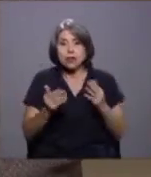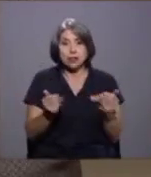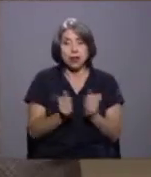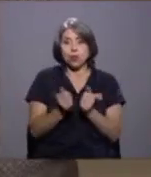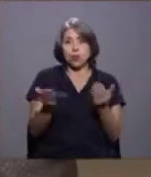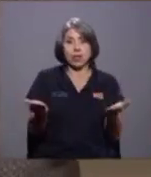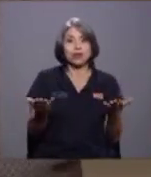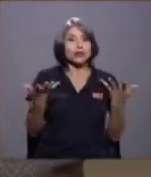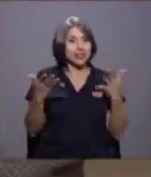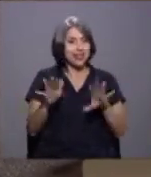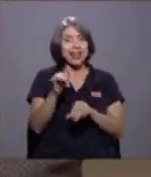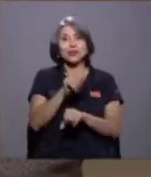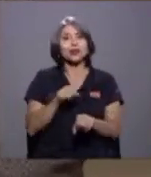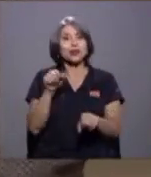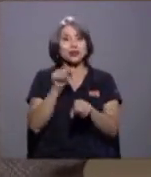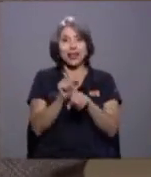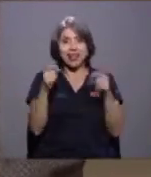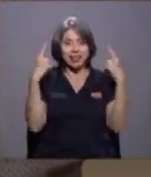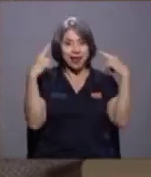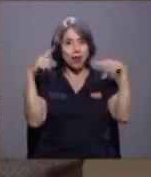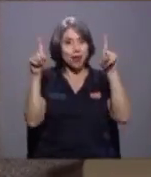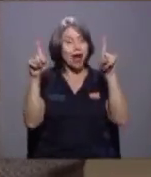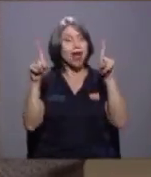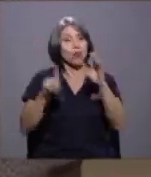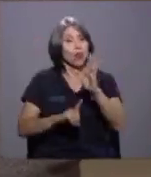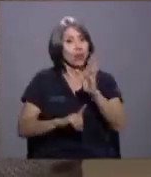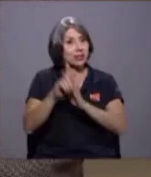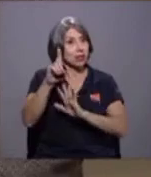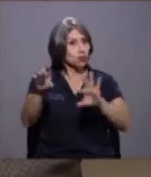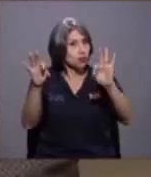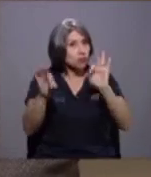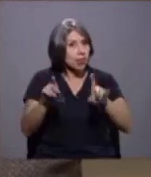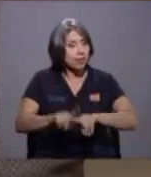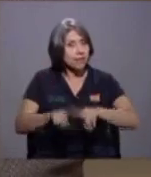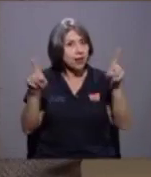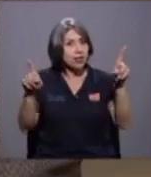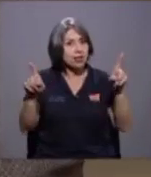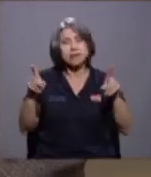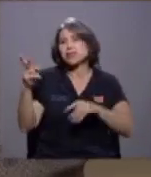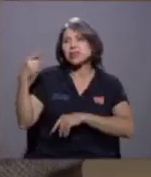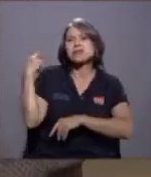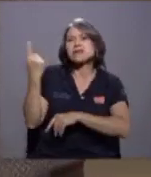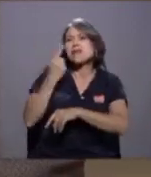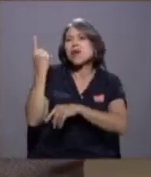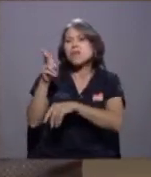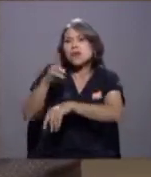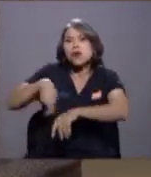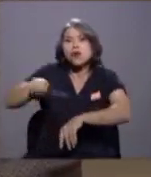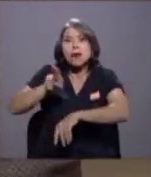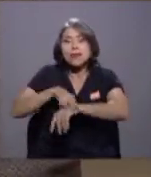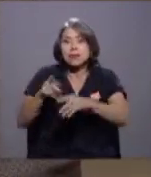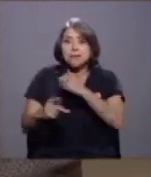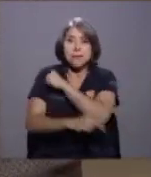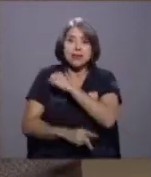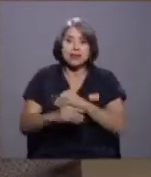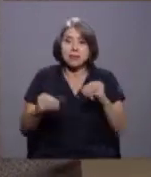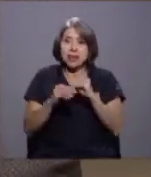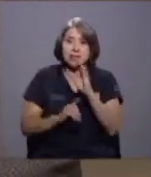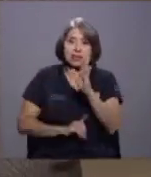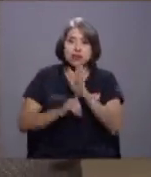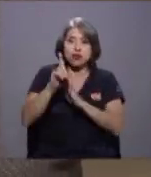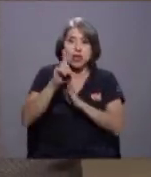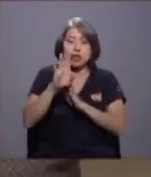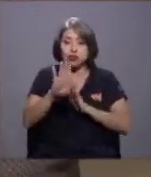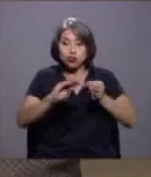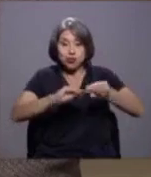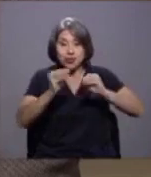ya es una sociedad que ha alcanzado otro nivel de desarrollo. Usualmente los países más desarrollados tienen tasas de crecimiento menor.